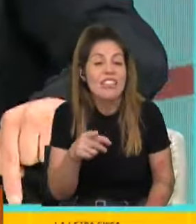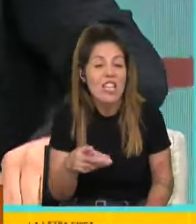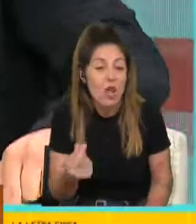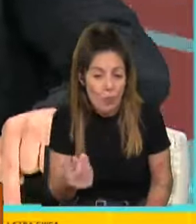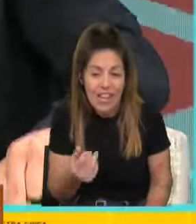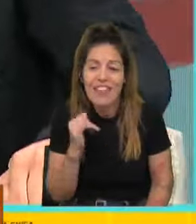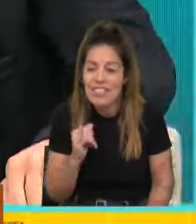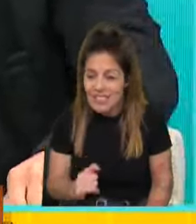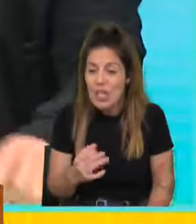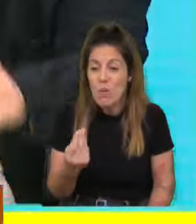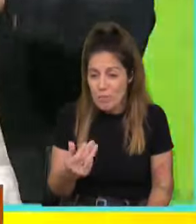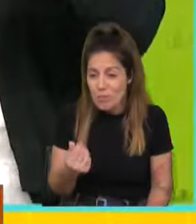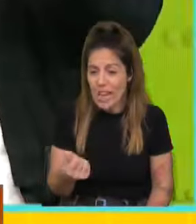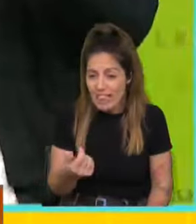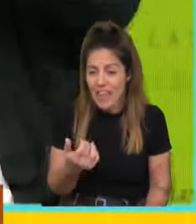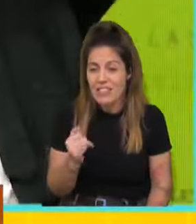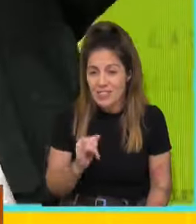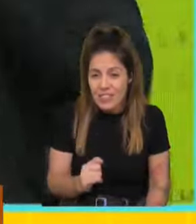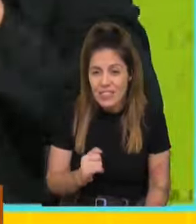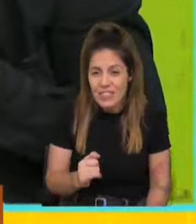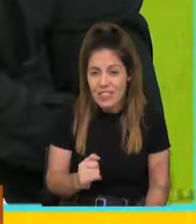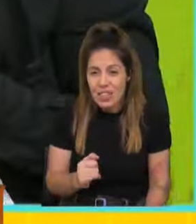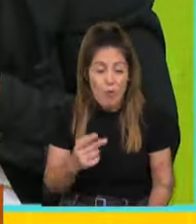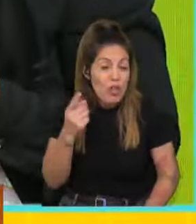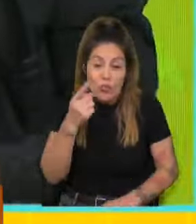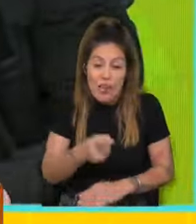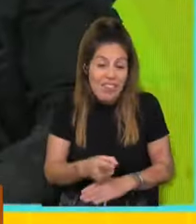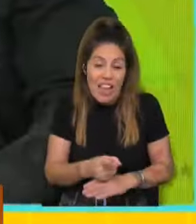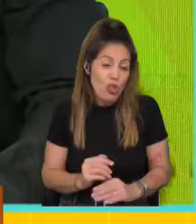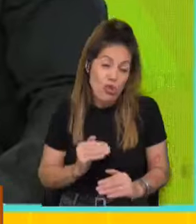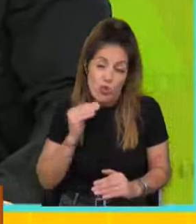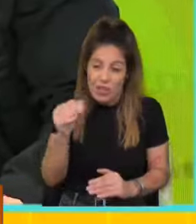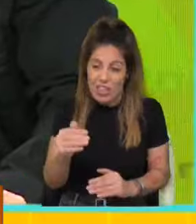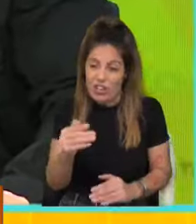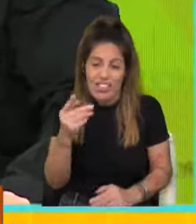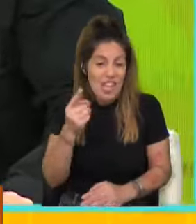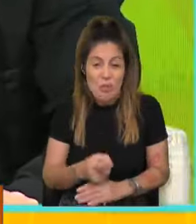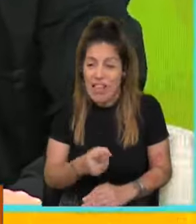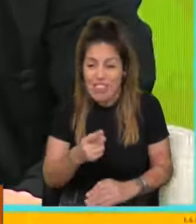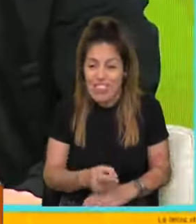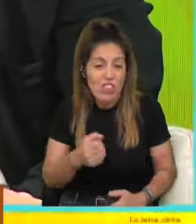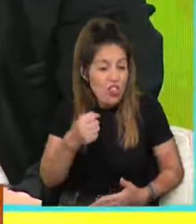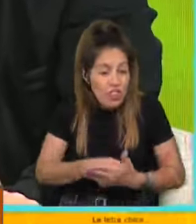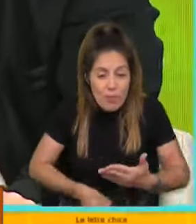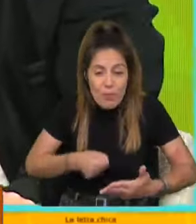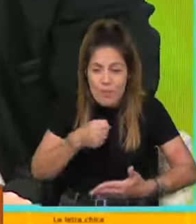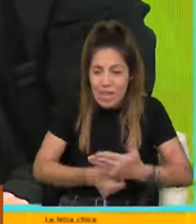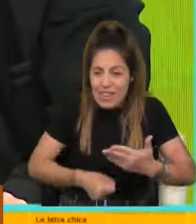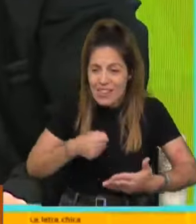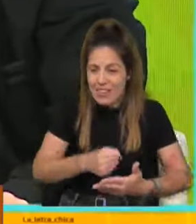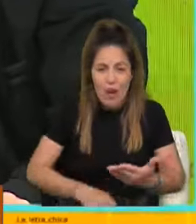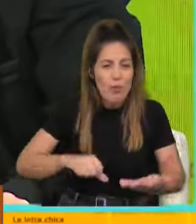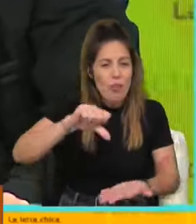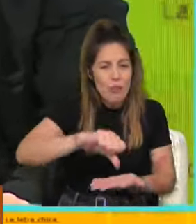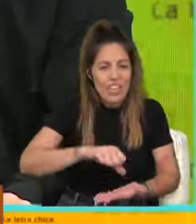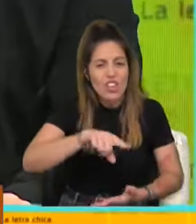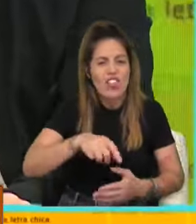sí sale plata pero tiene un mandato superior que es el mandato de pelear por el país en el que querés